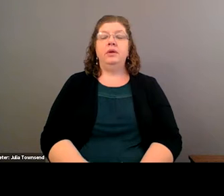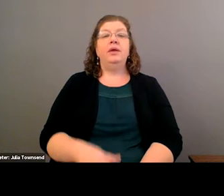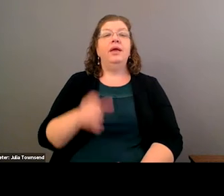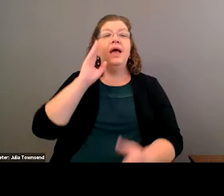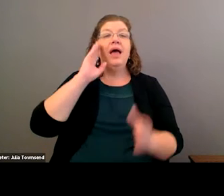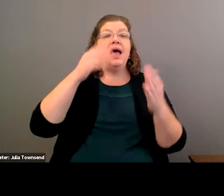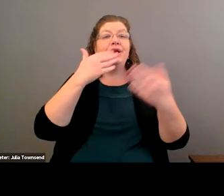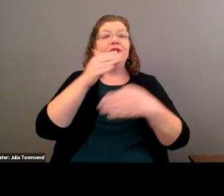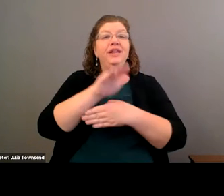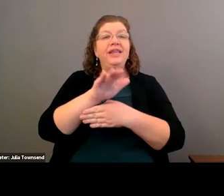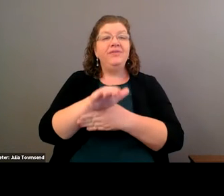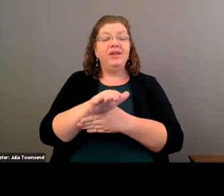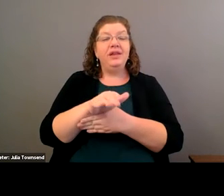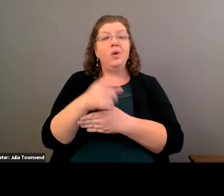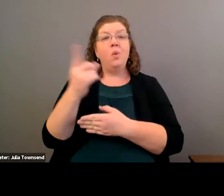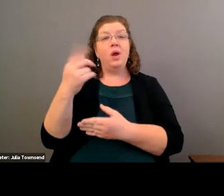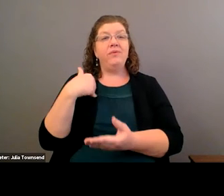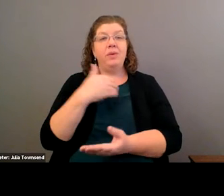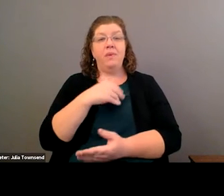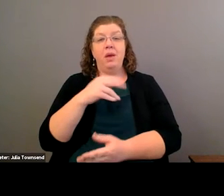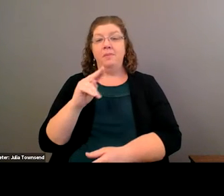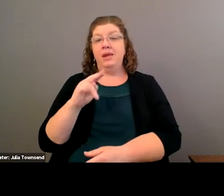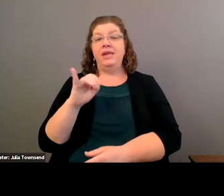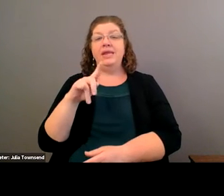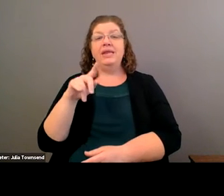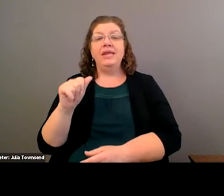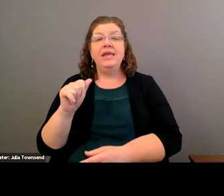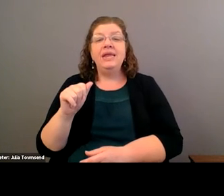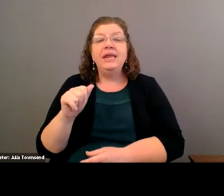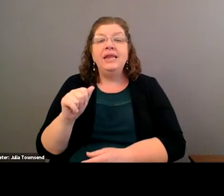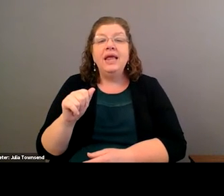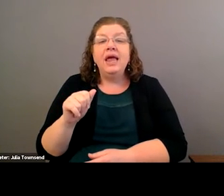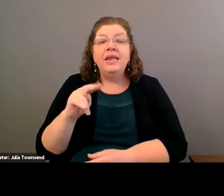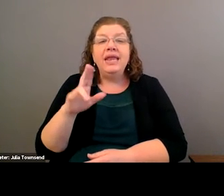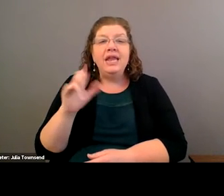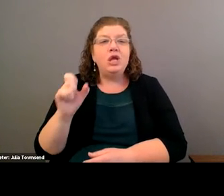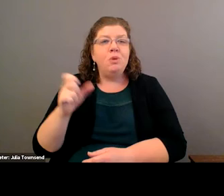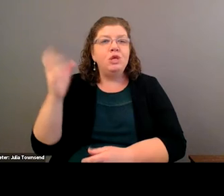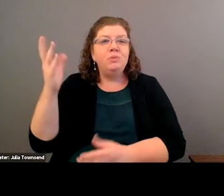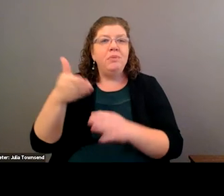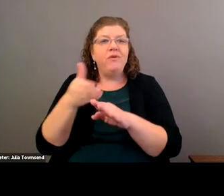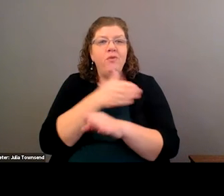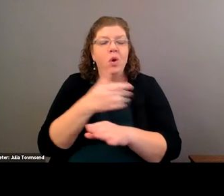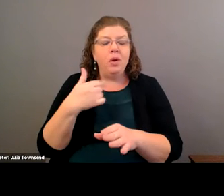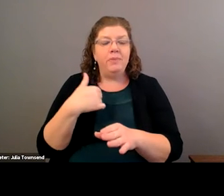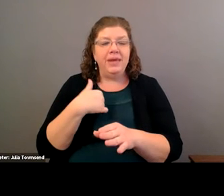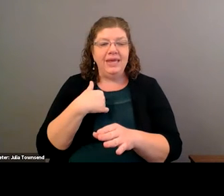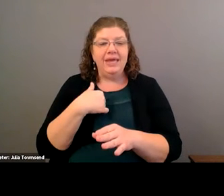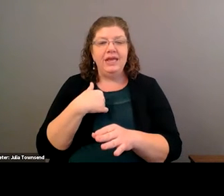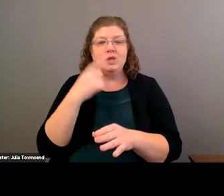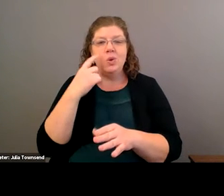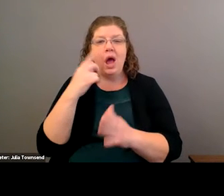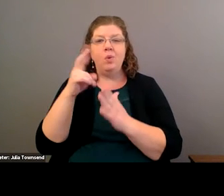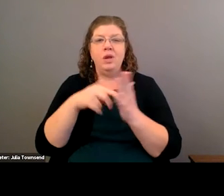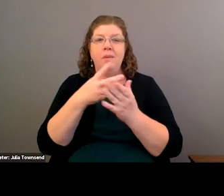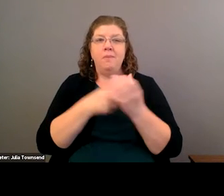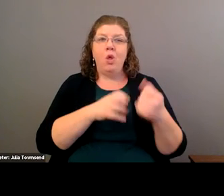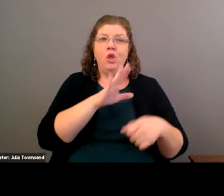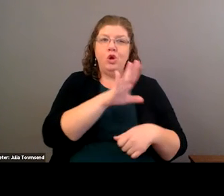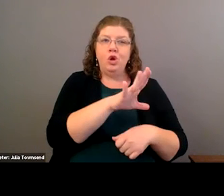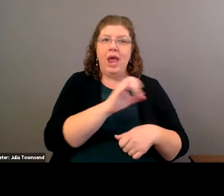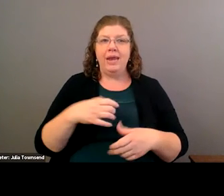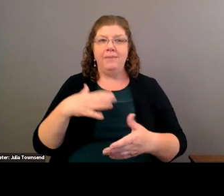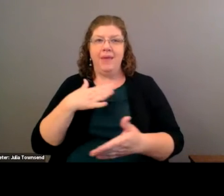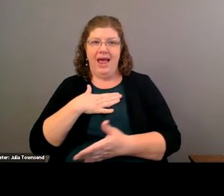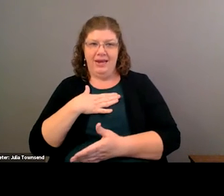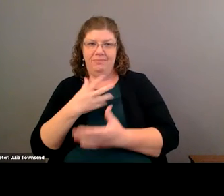Hola, buenas noches a todos. Anita iba a hablar antes de mí, pero bueno, yo voy a leer su